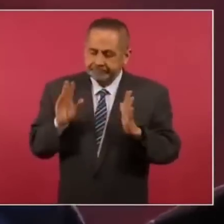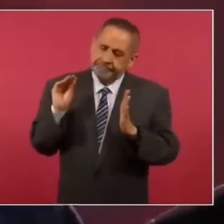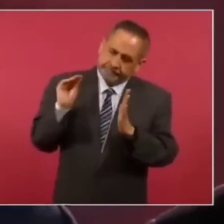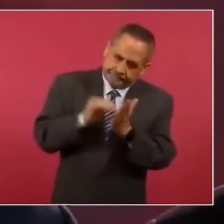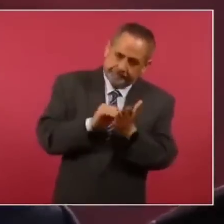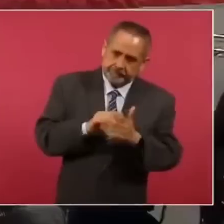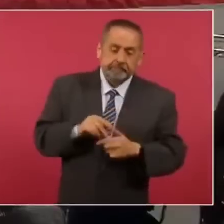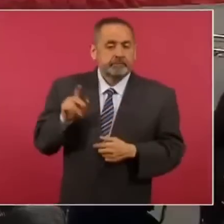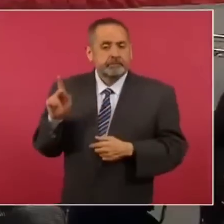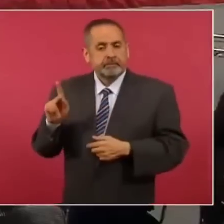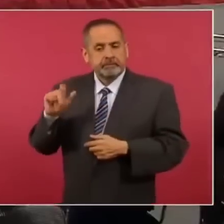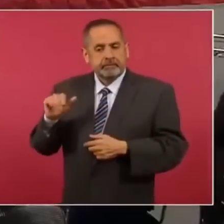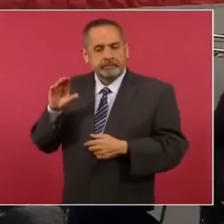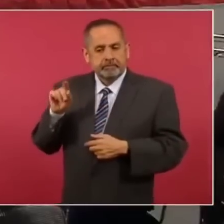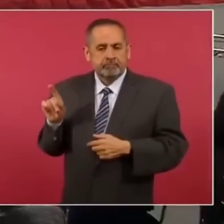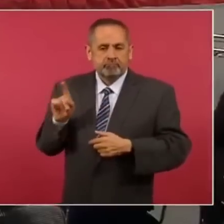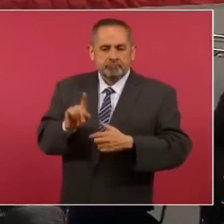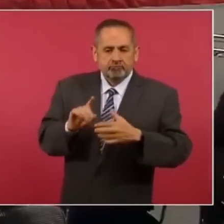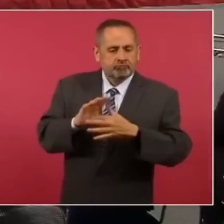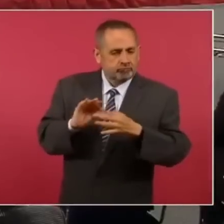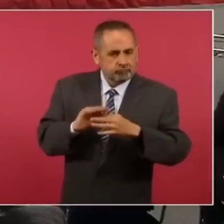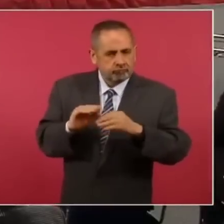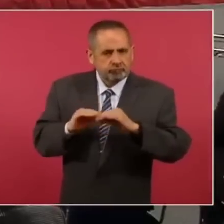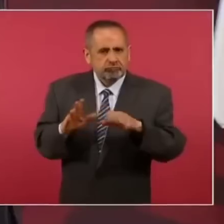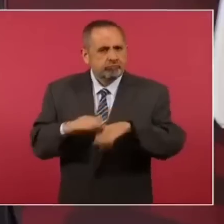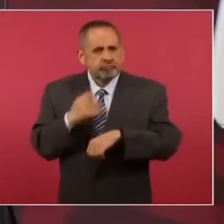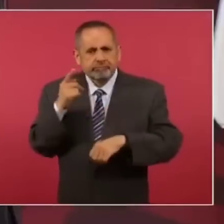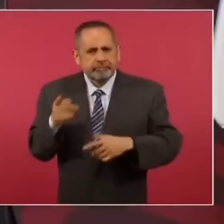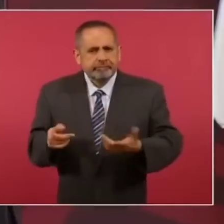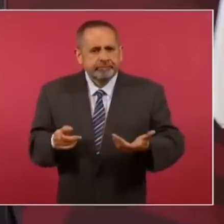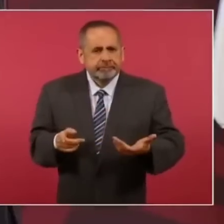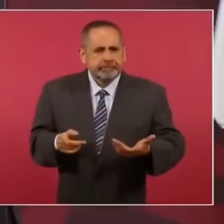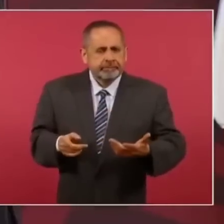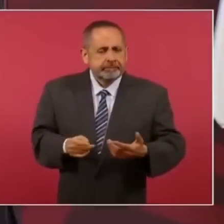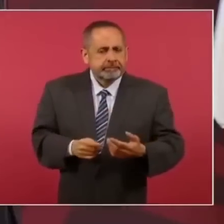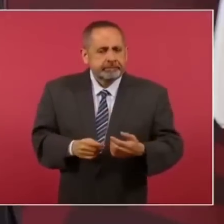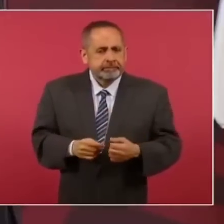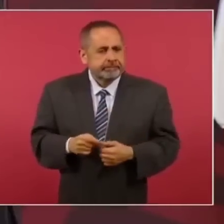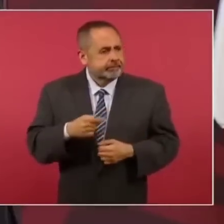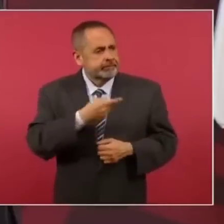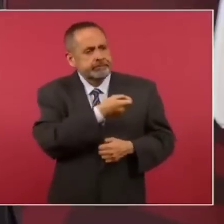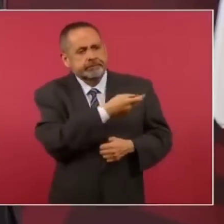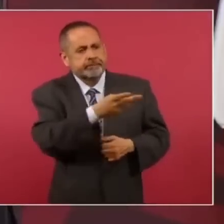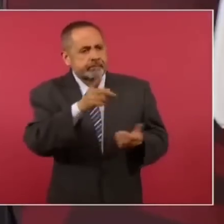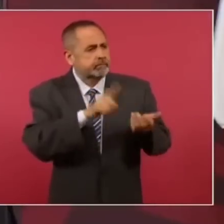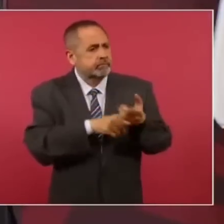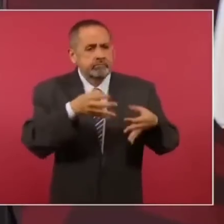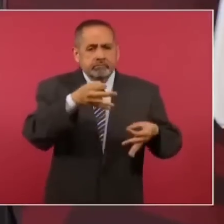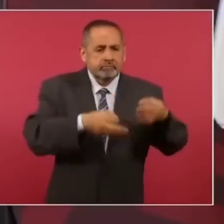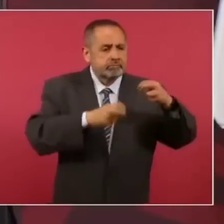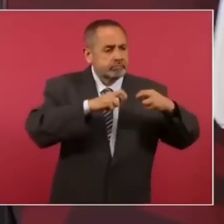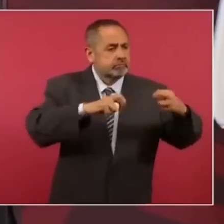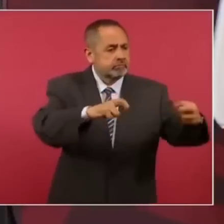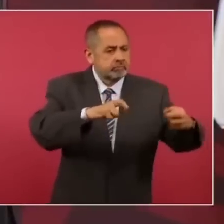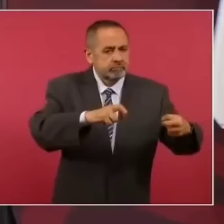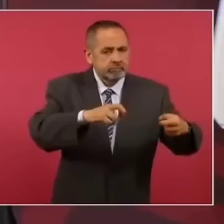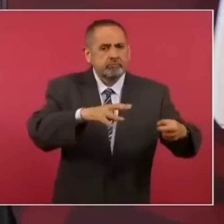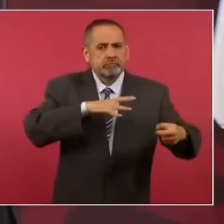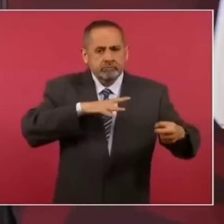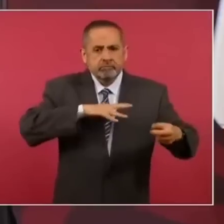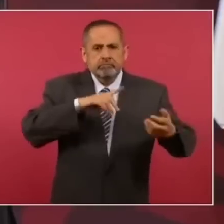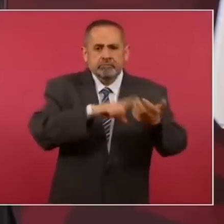Que Pablo explique por qué hay ministros de la Corte,